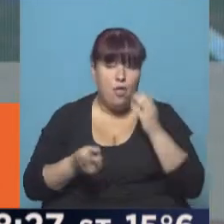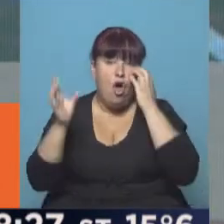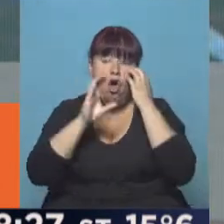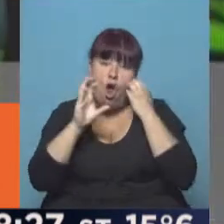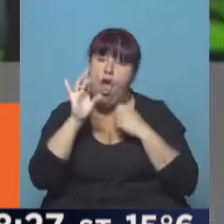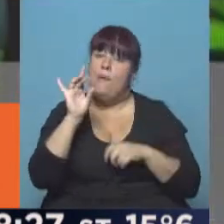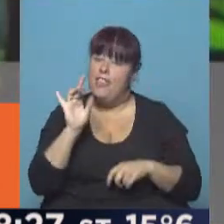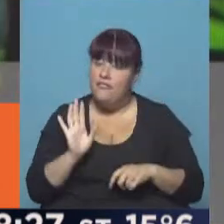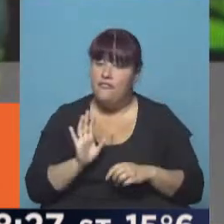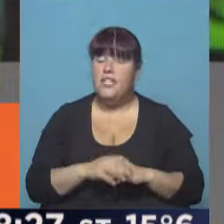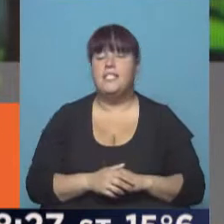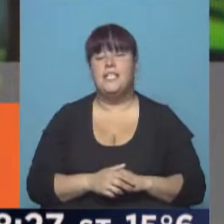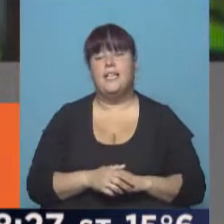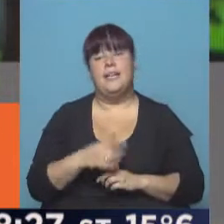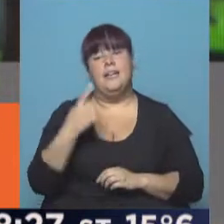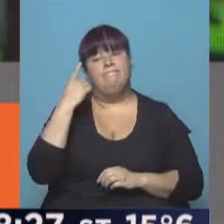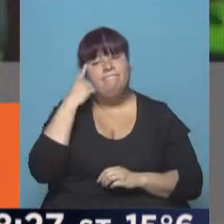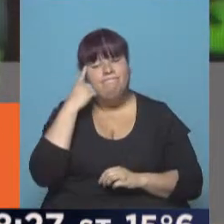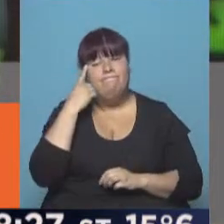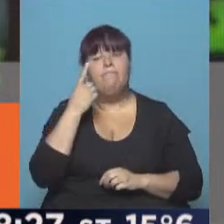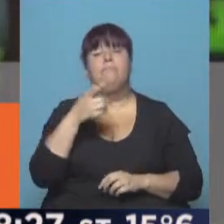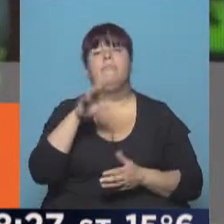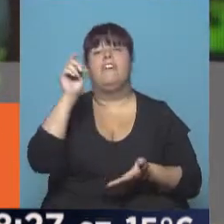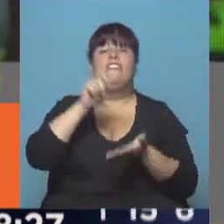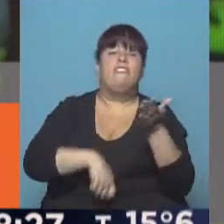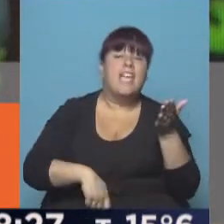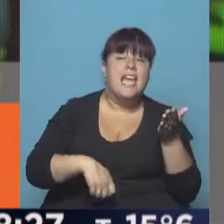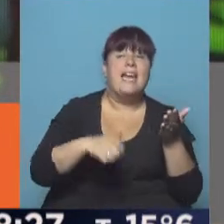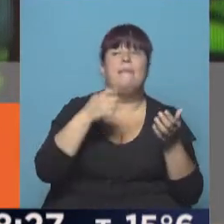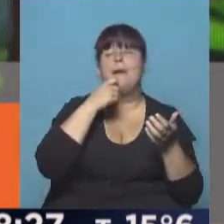es difícil, creer que por firmar